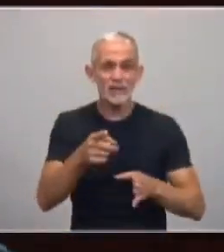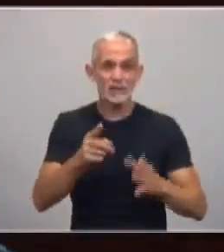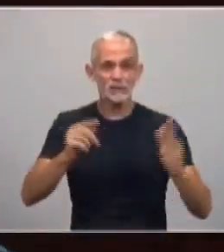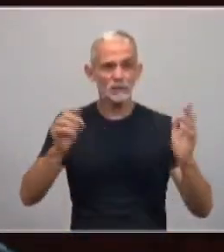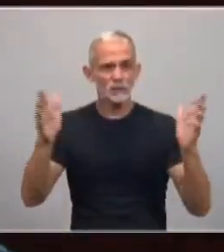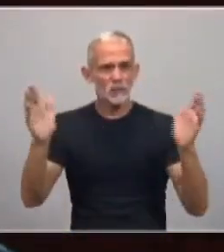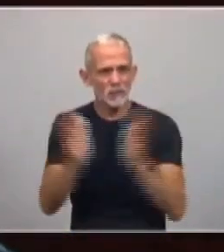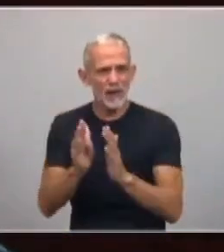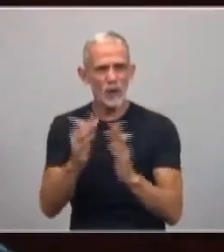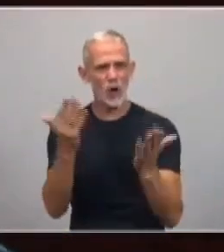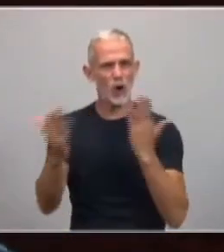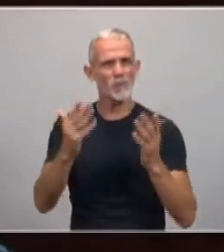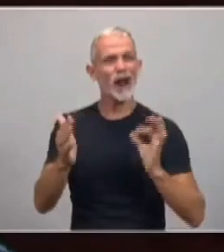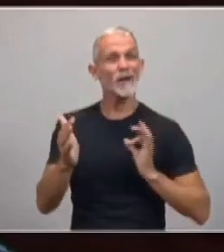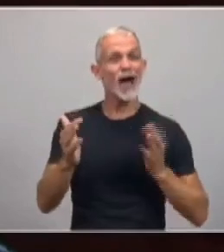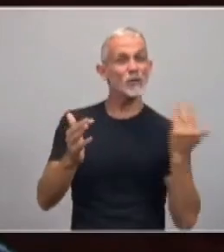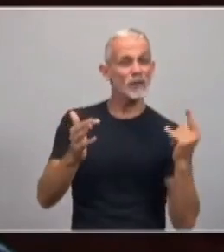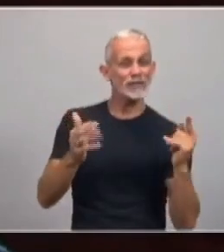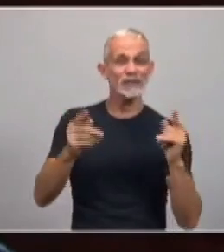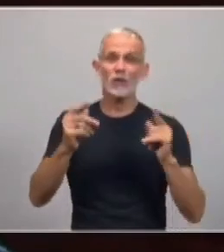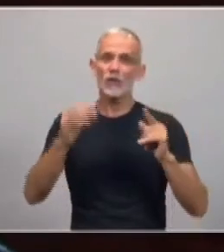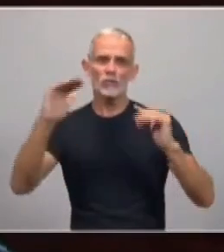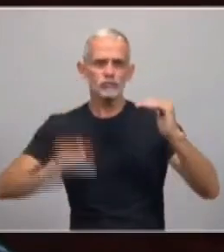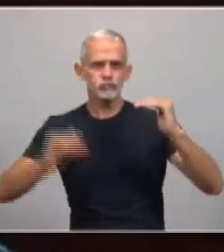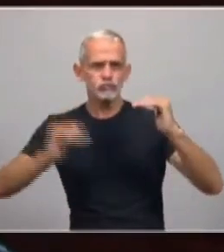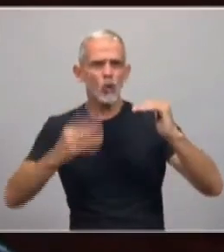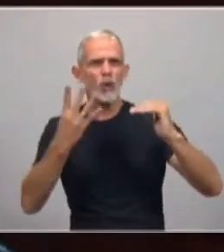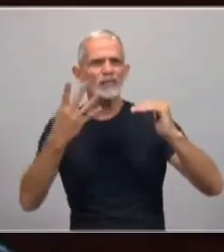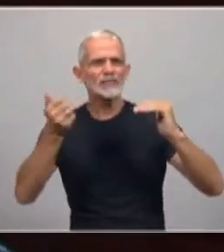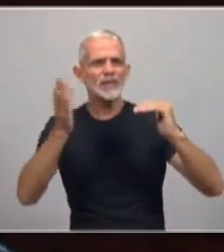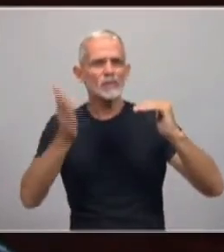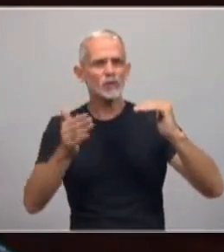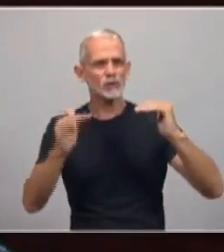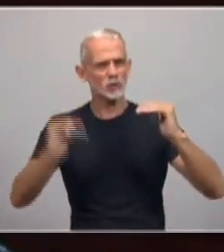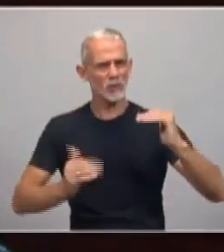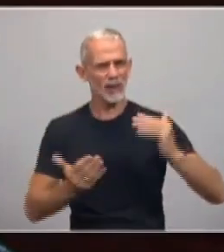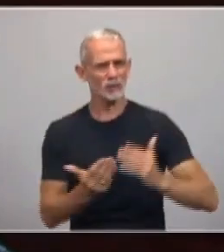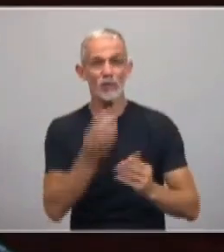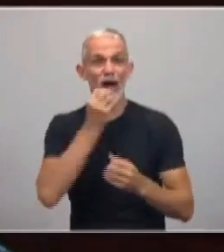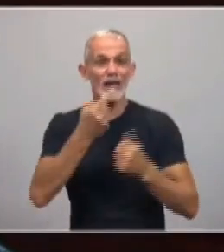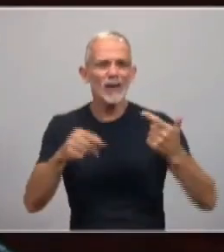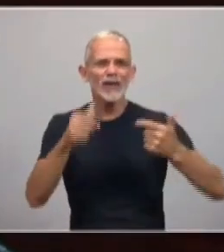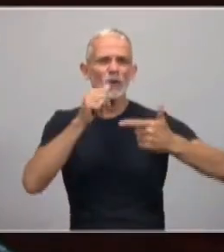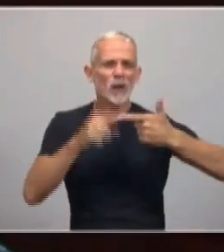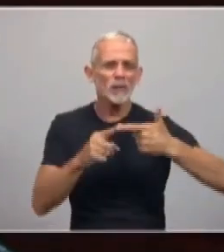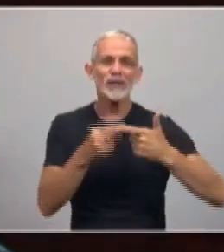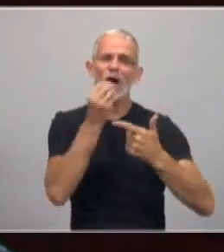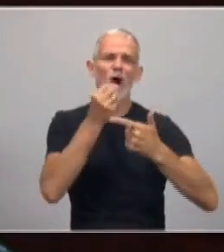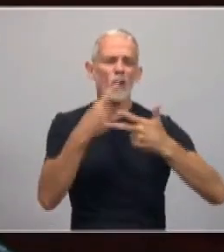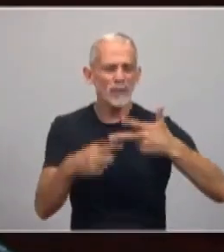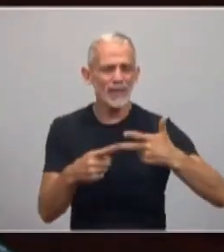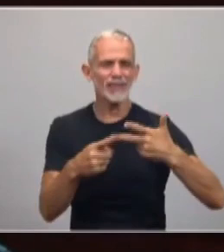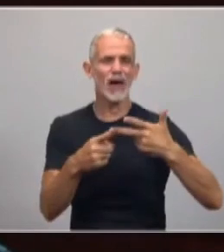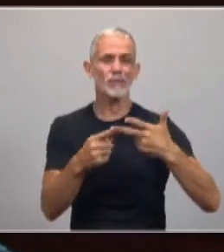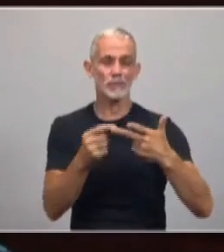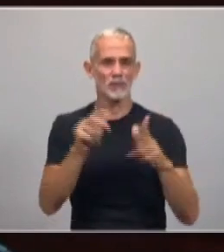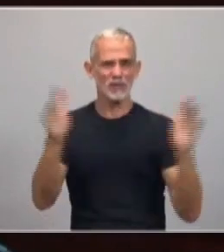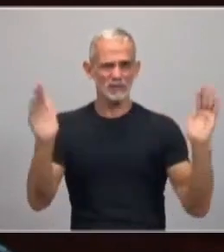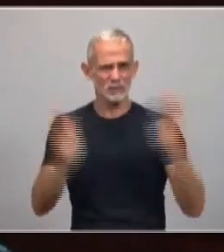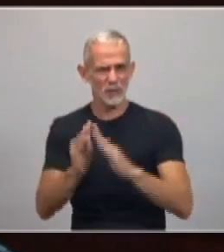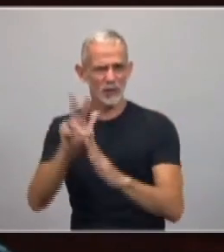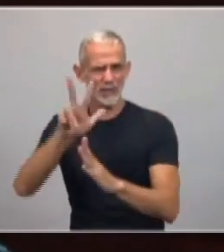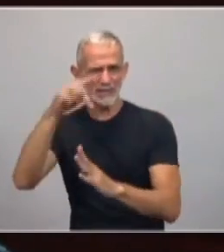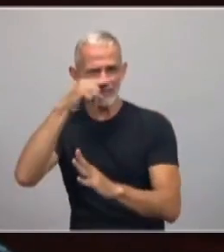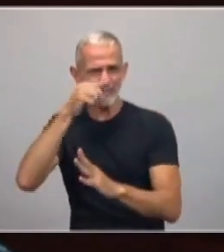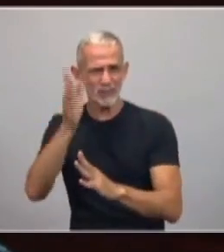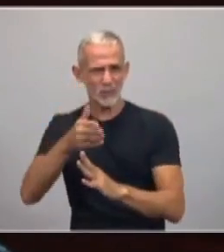cayeron comparadas con un año atrás un 46%, en alimentos y bebidas, la comida, un